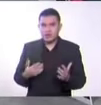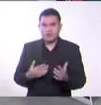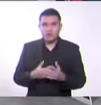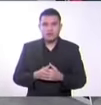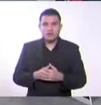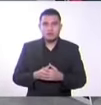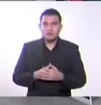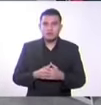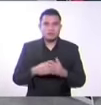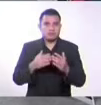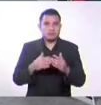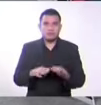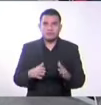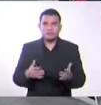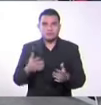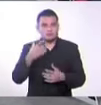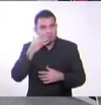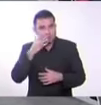es diferente. Por ejemplo,